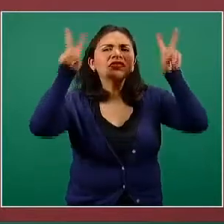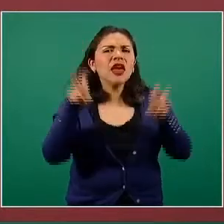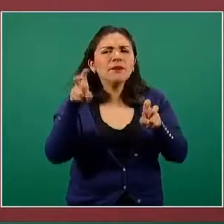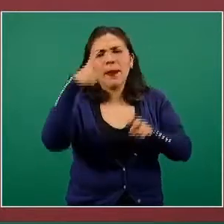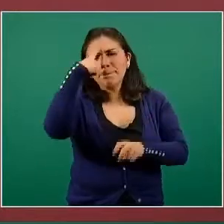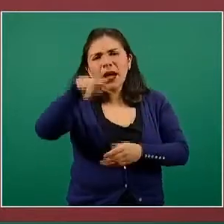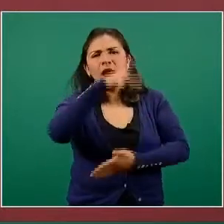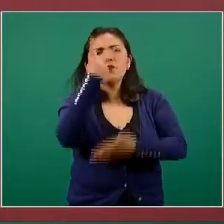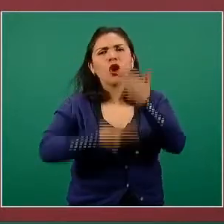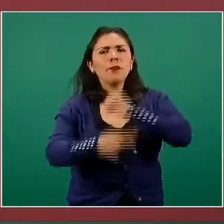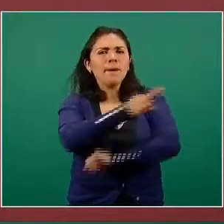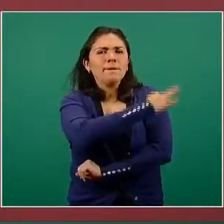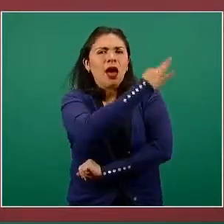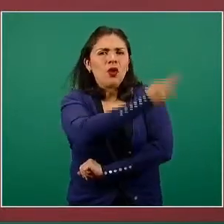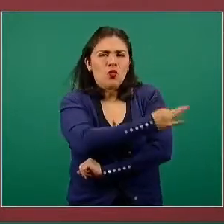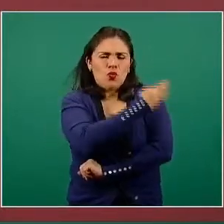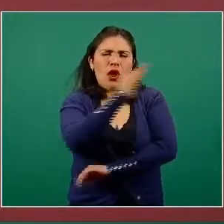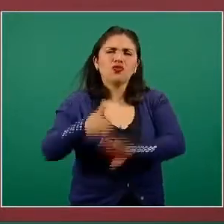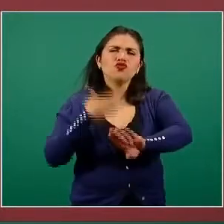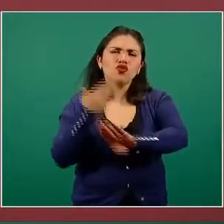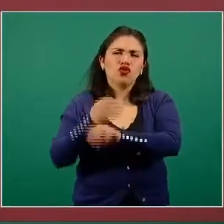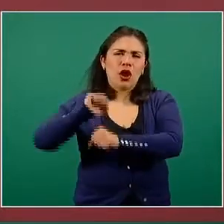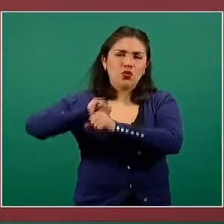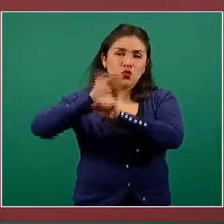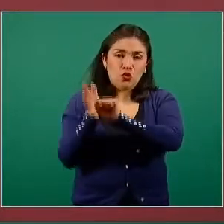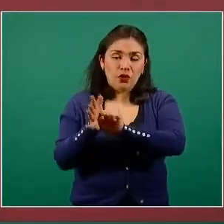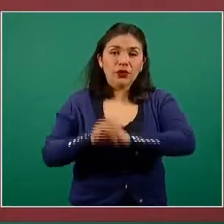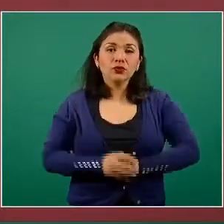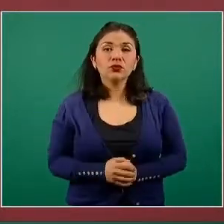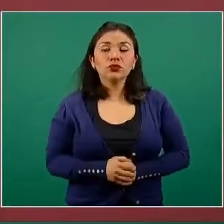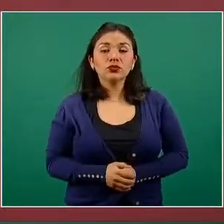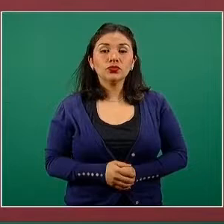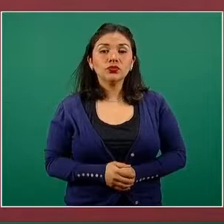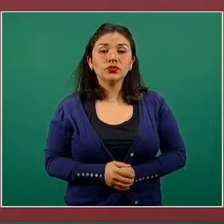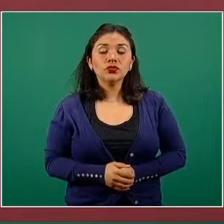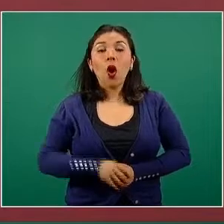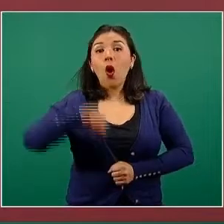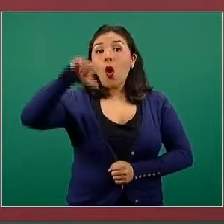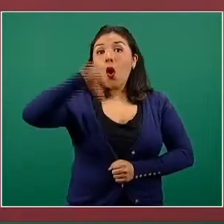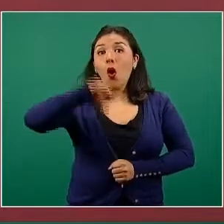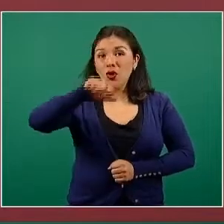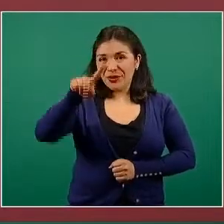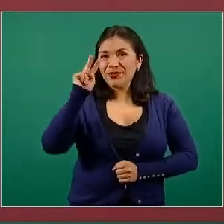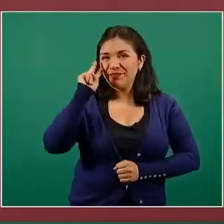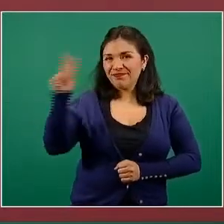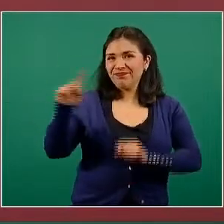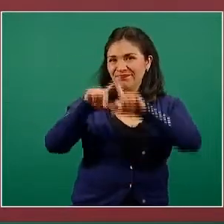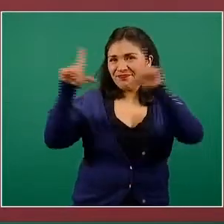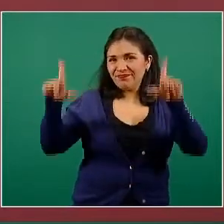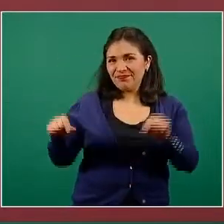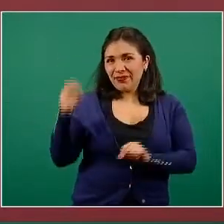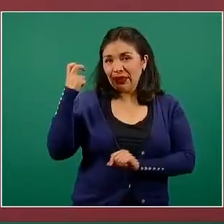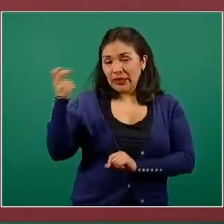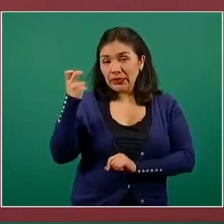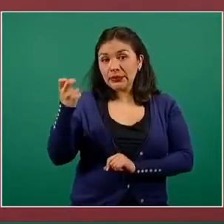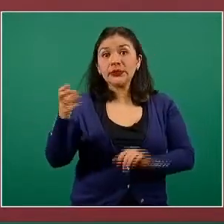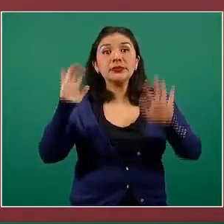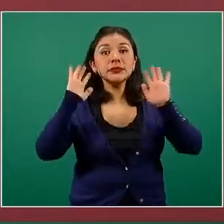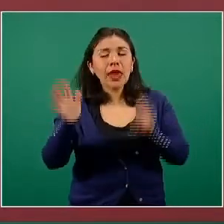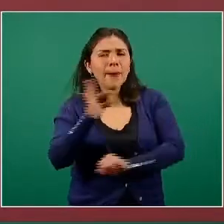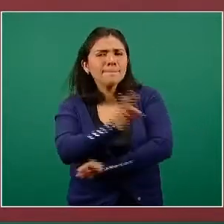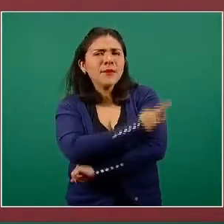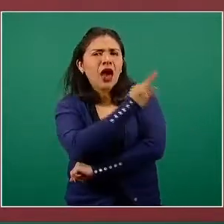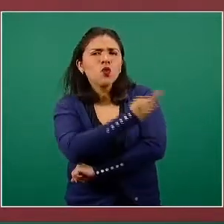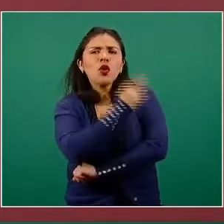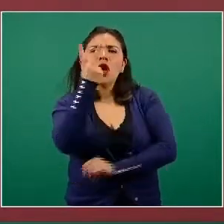del Programa Nacional de Vacunación contra COVID. Tenemos que hoy, como se puede ver en la gráfica, hemos vacunado